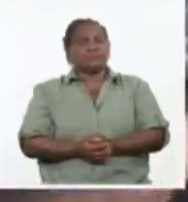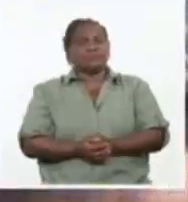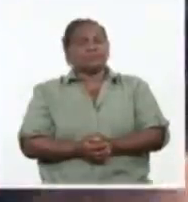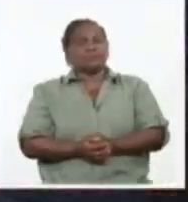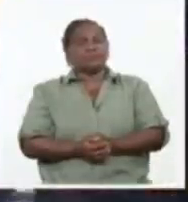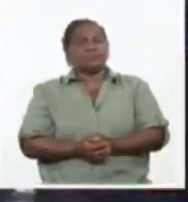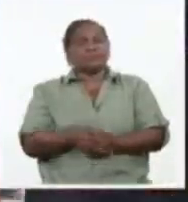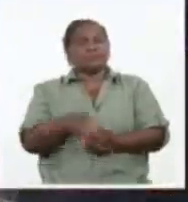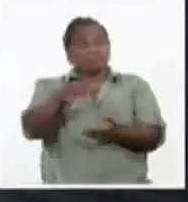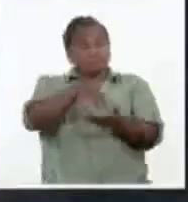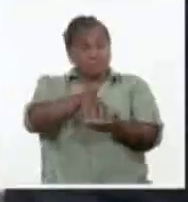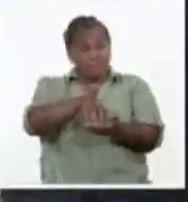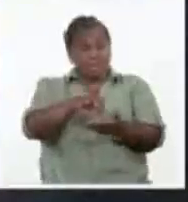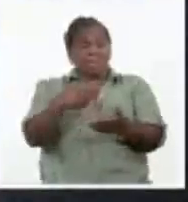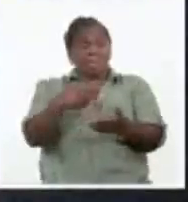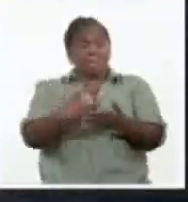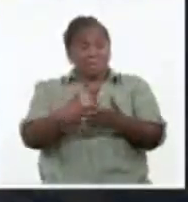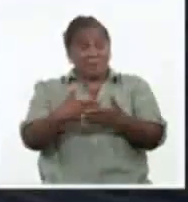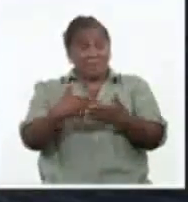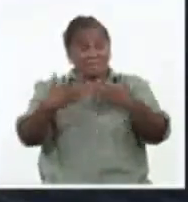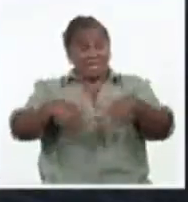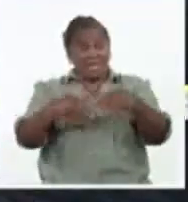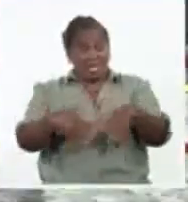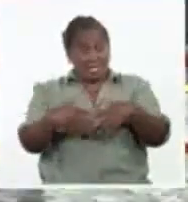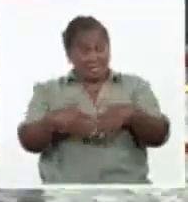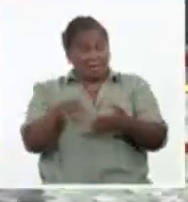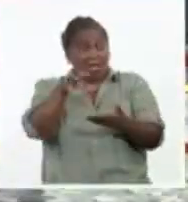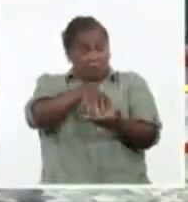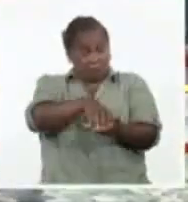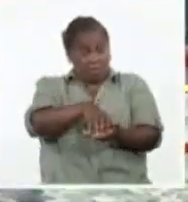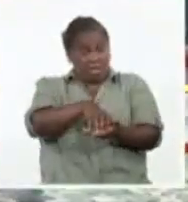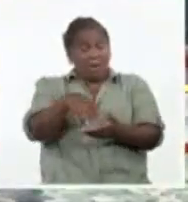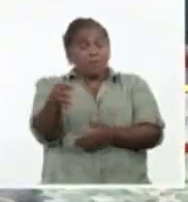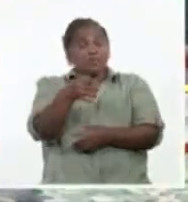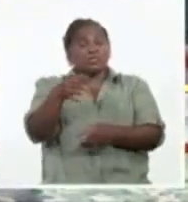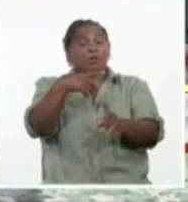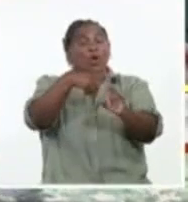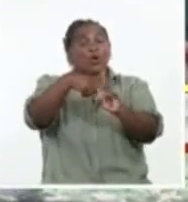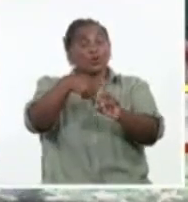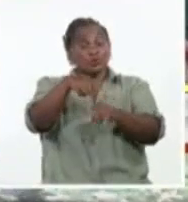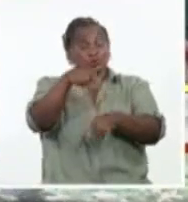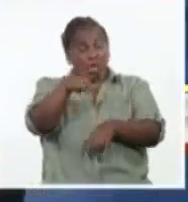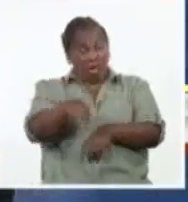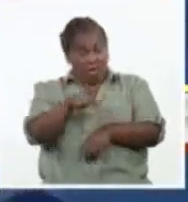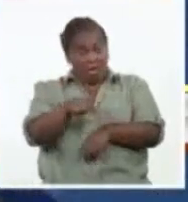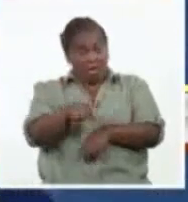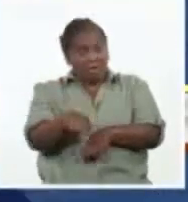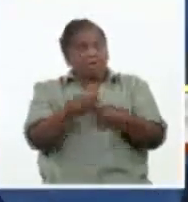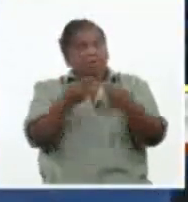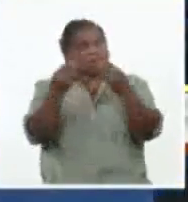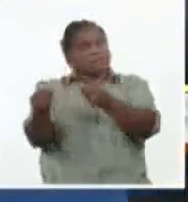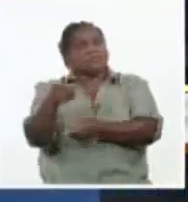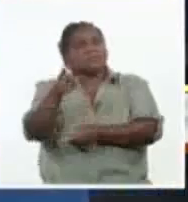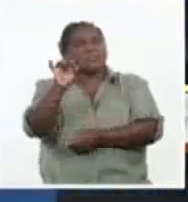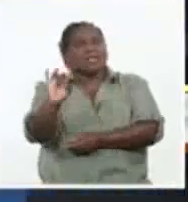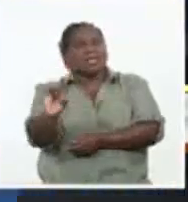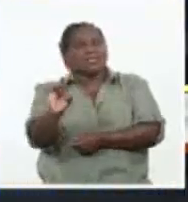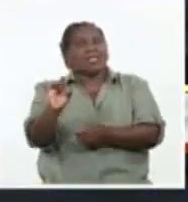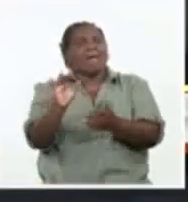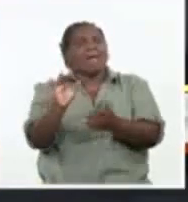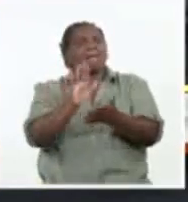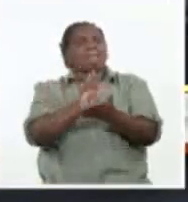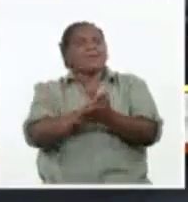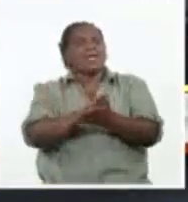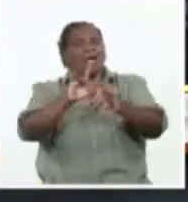Es la central eléctrica de Fuel Oil, enclavada en el municipio Cienfueguero de Cruces, la más estable del país, con una entrega de 17 megawatts diarios al